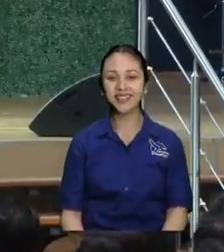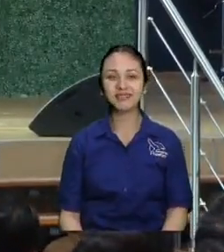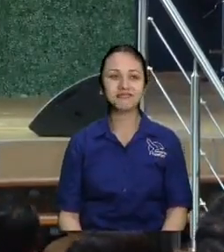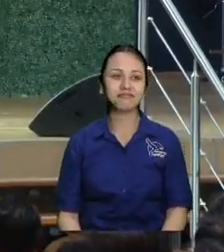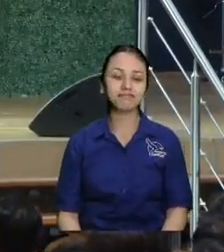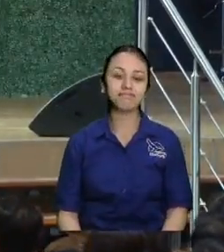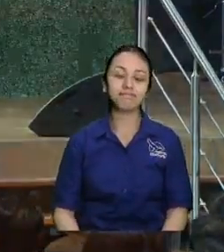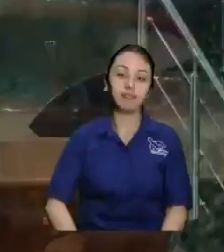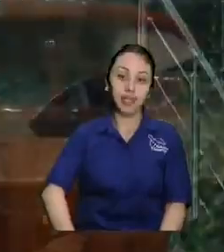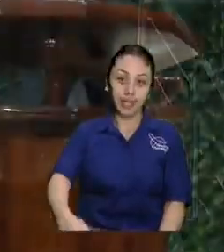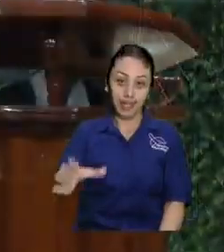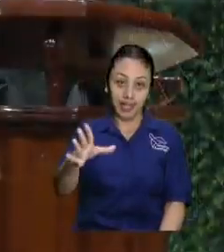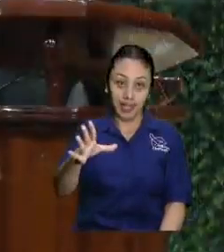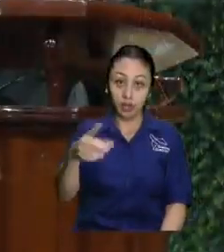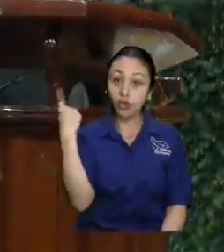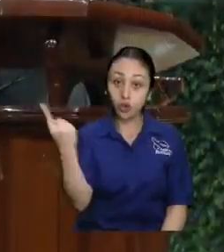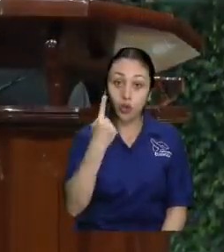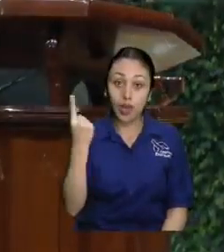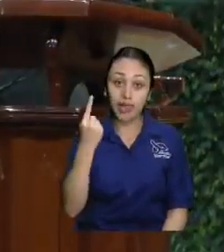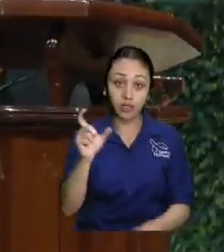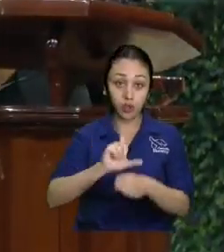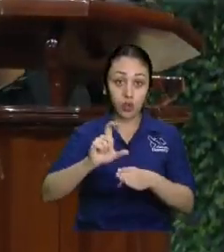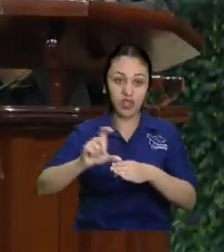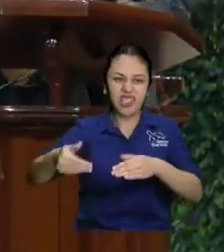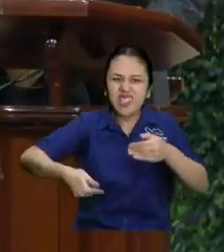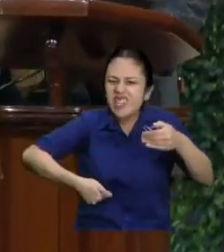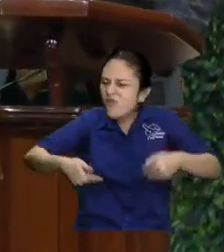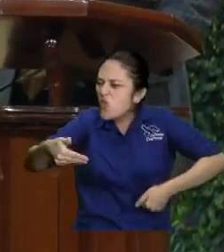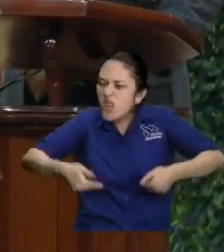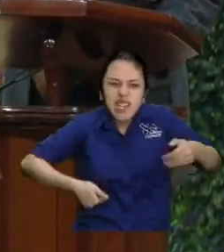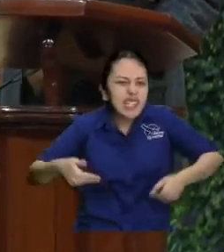Tenemos que allanar todo lo áspero que se allane.